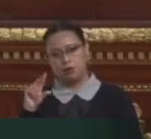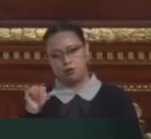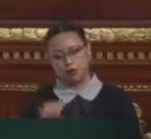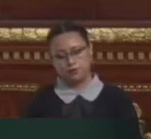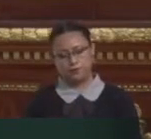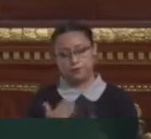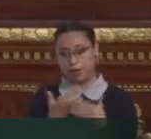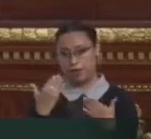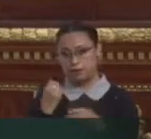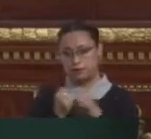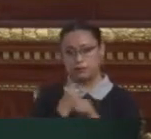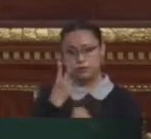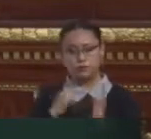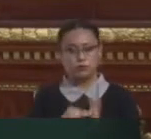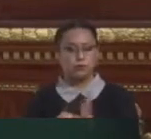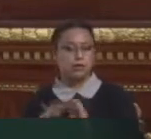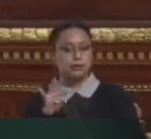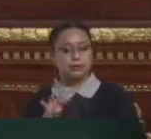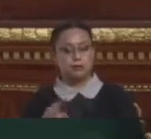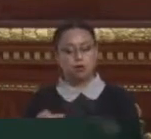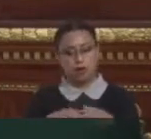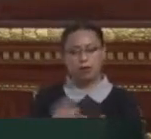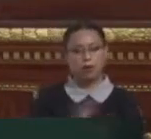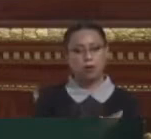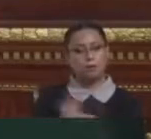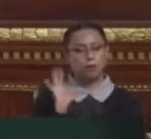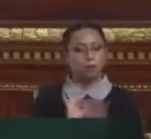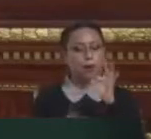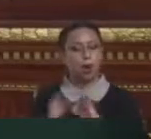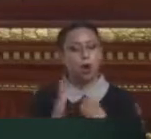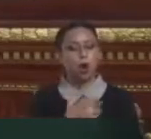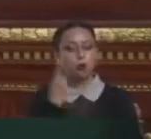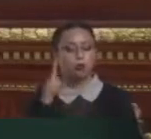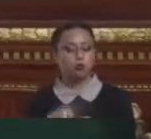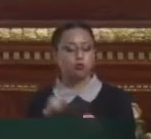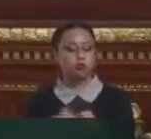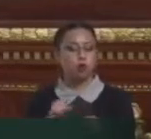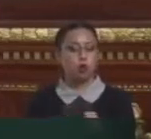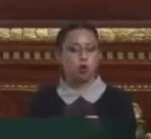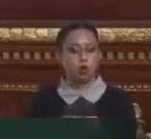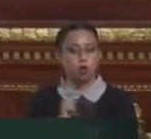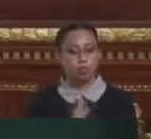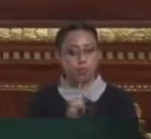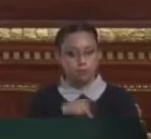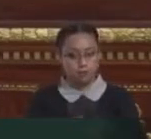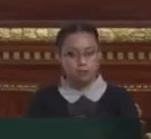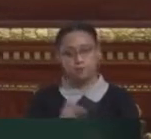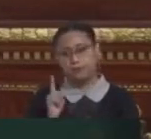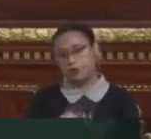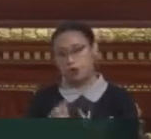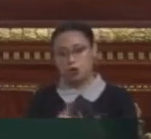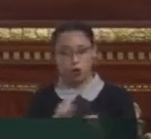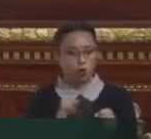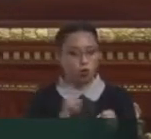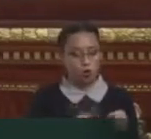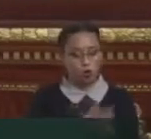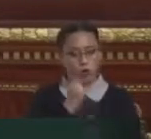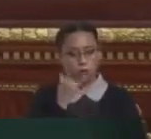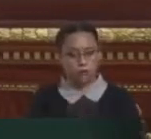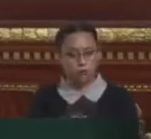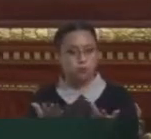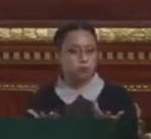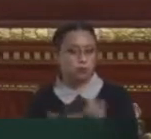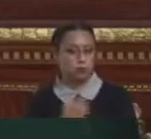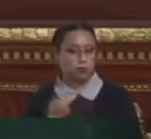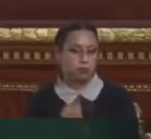solicitan un crédito. La propuesta presentada por la diputada Indalí Pardillo Cadena resaltó, con base en diversos estudios, la existencia